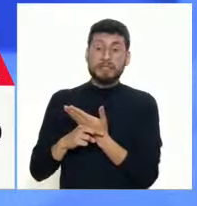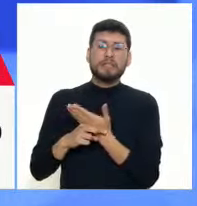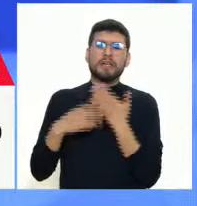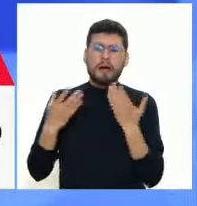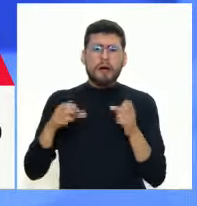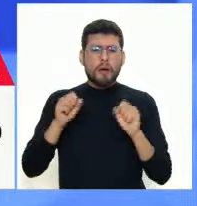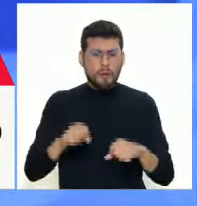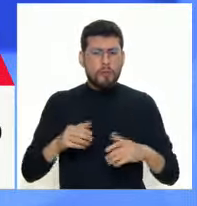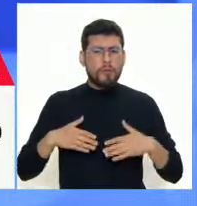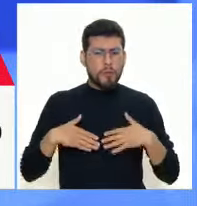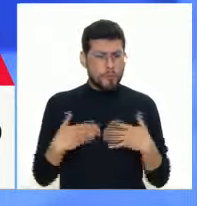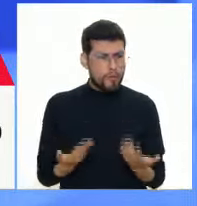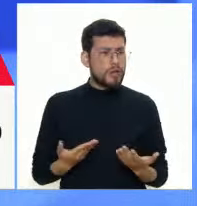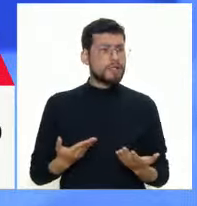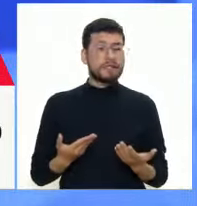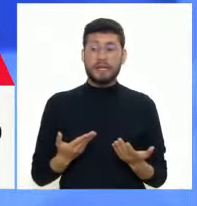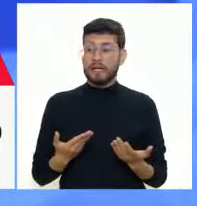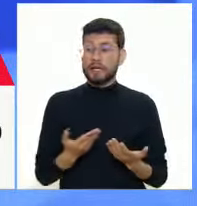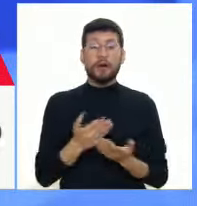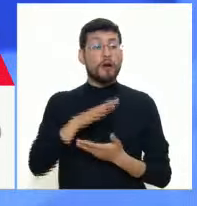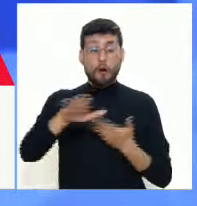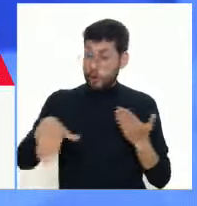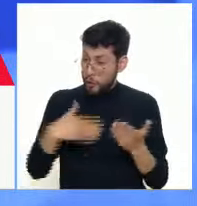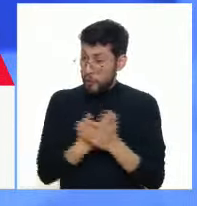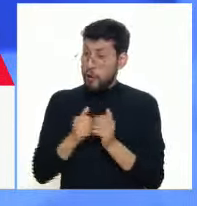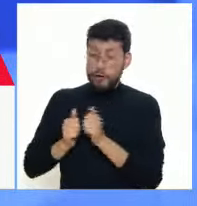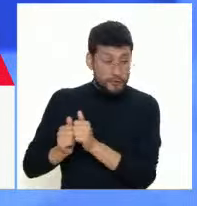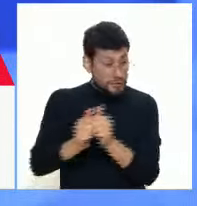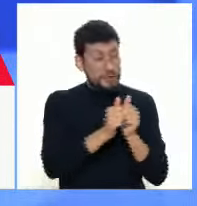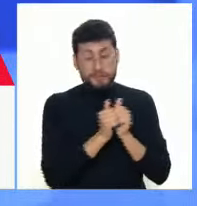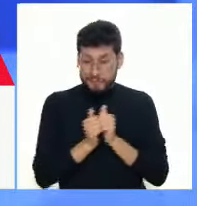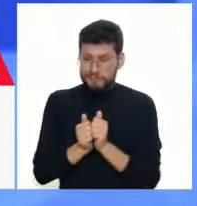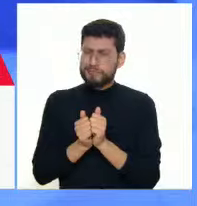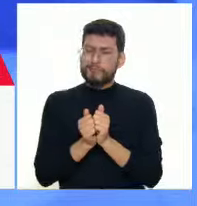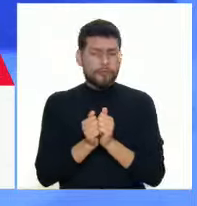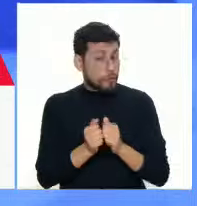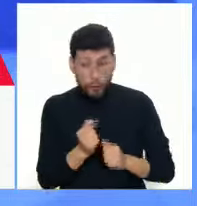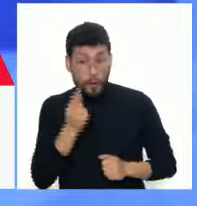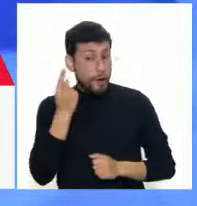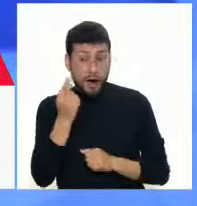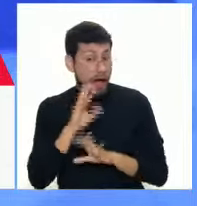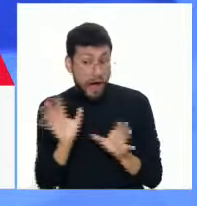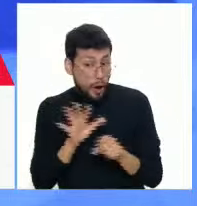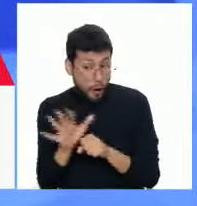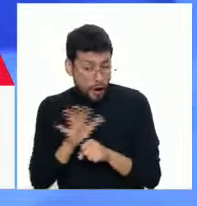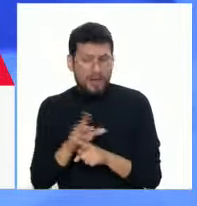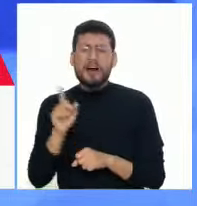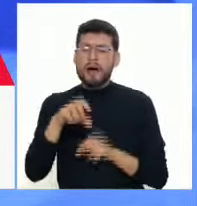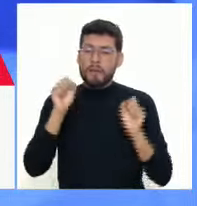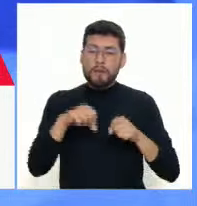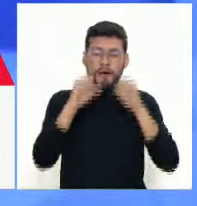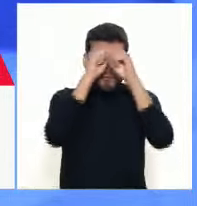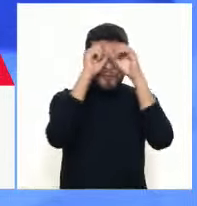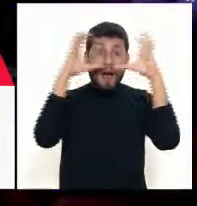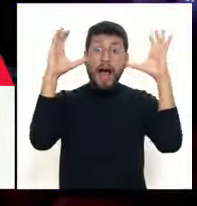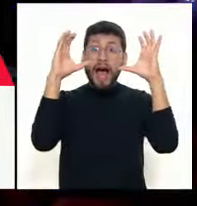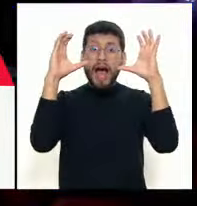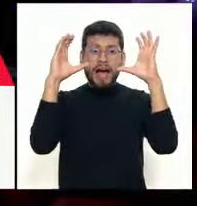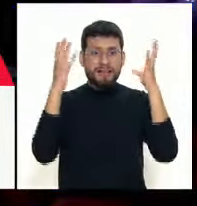que puedan estar todos unidos, pero no solamente eso, sino todos